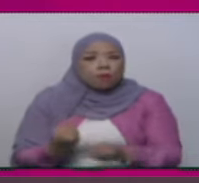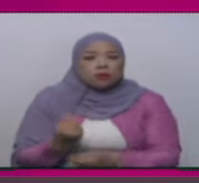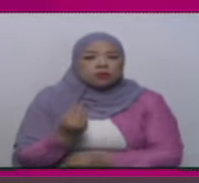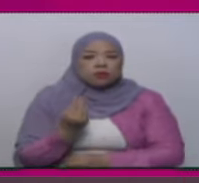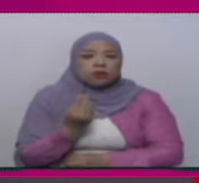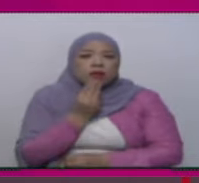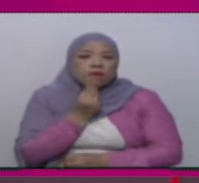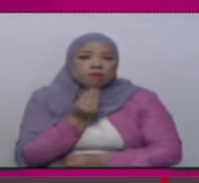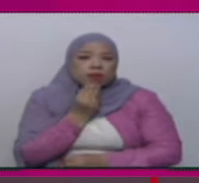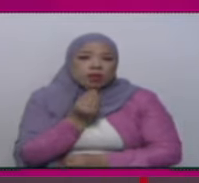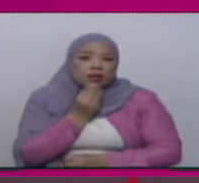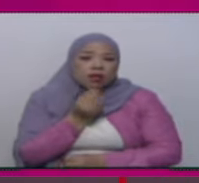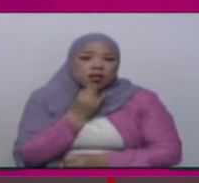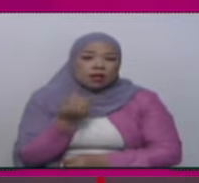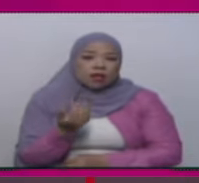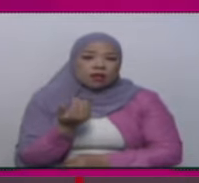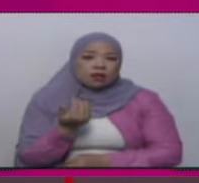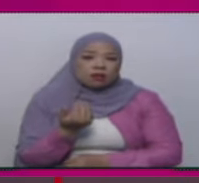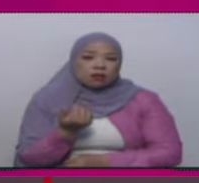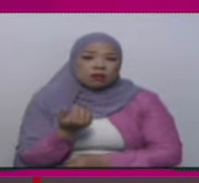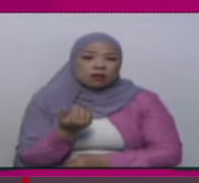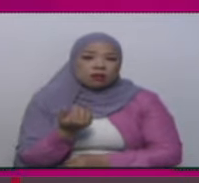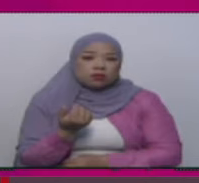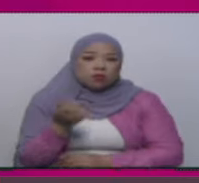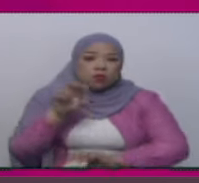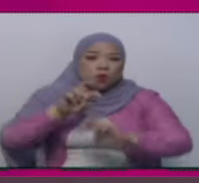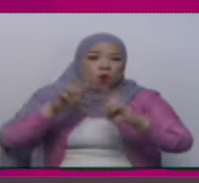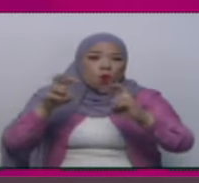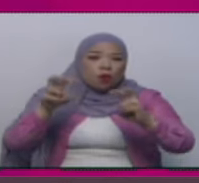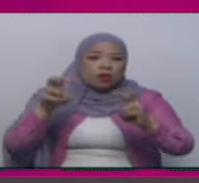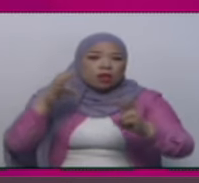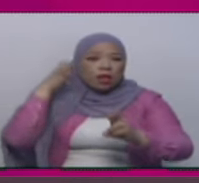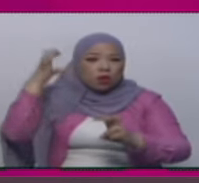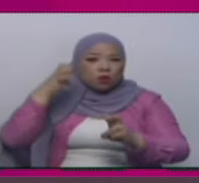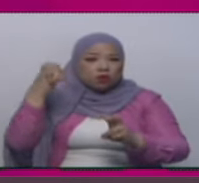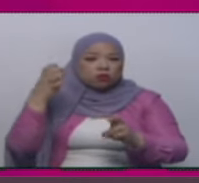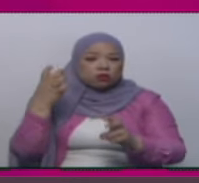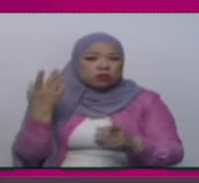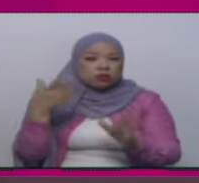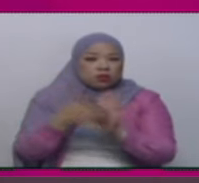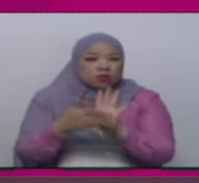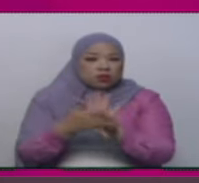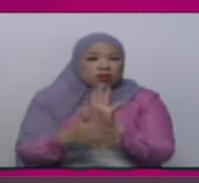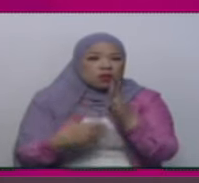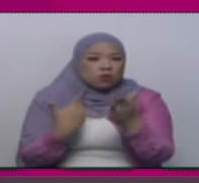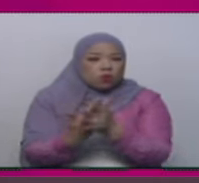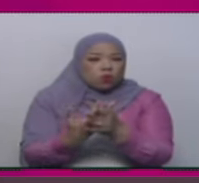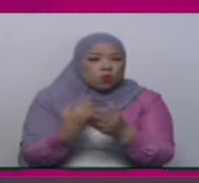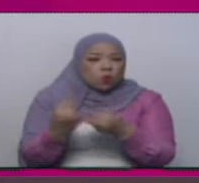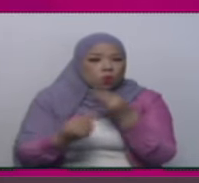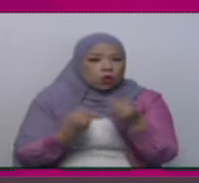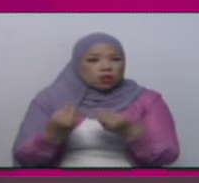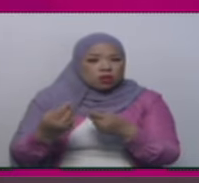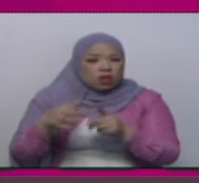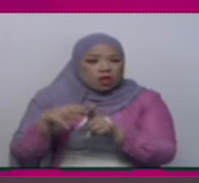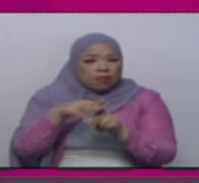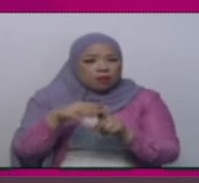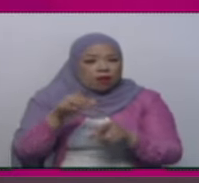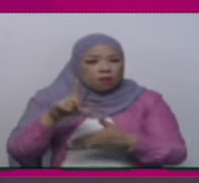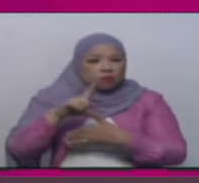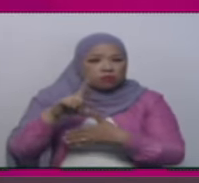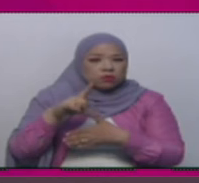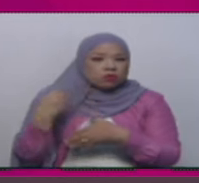allí este tema occidental israelí queriendo tener el dominio de América